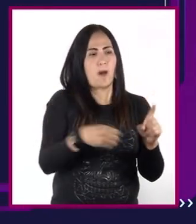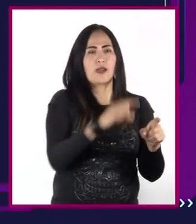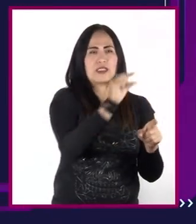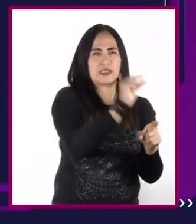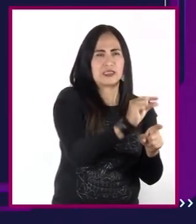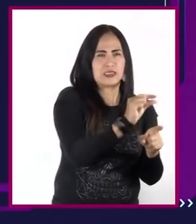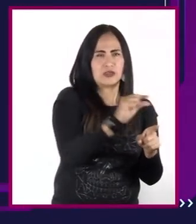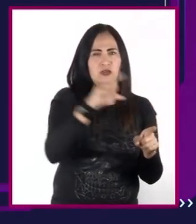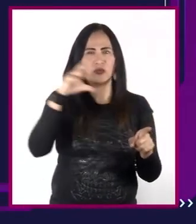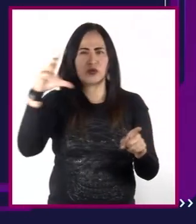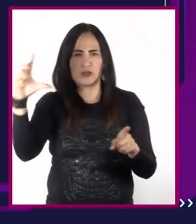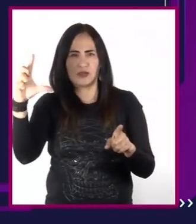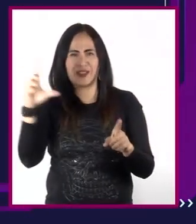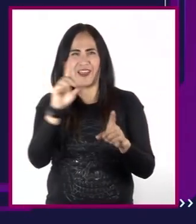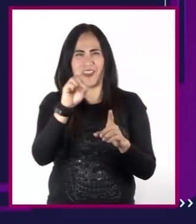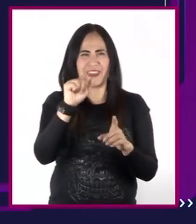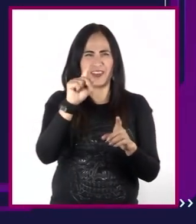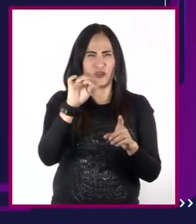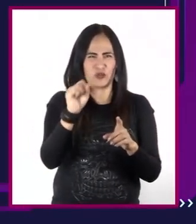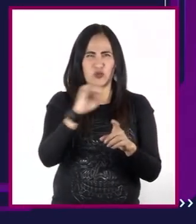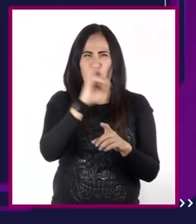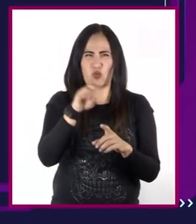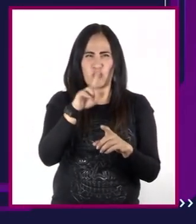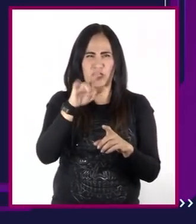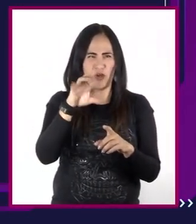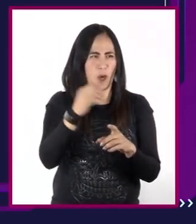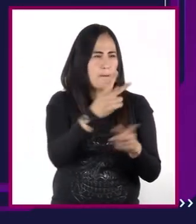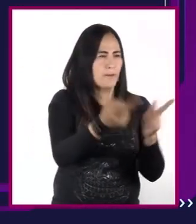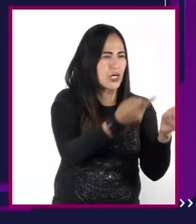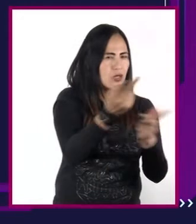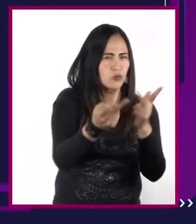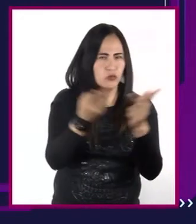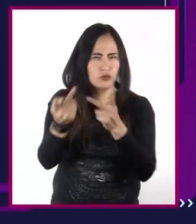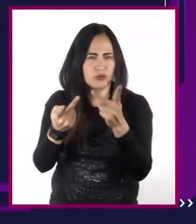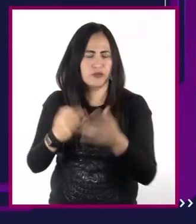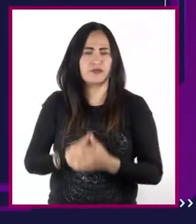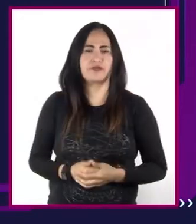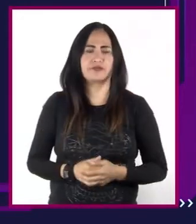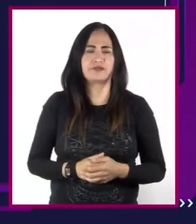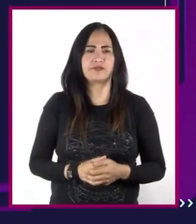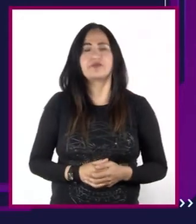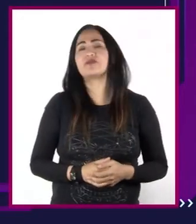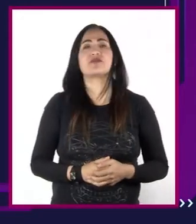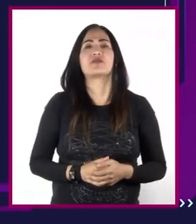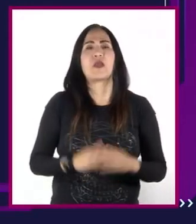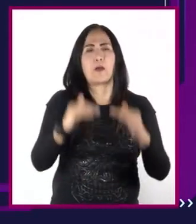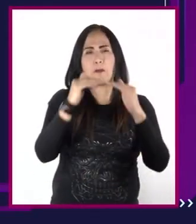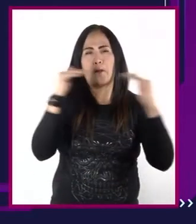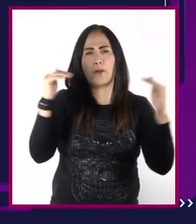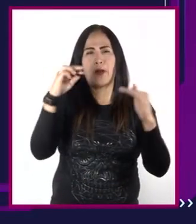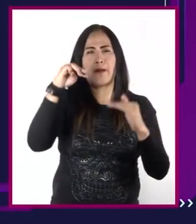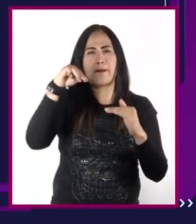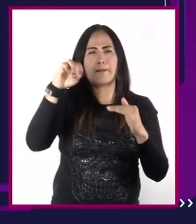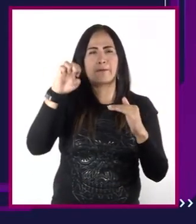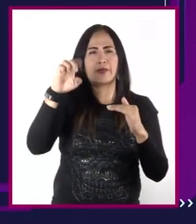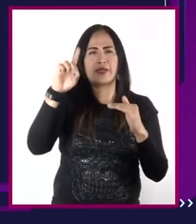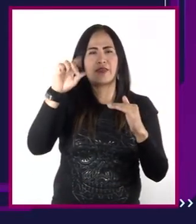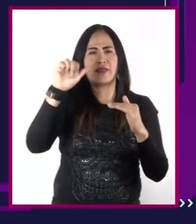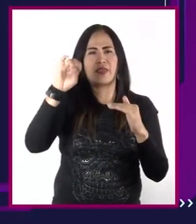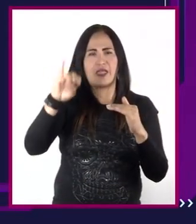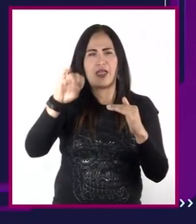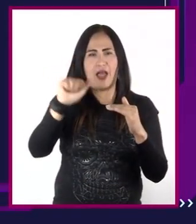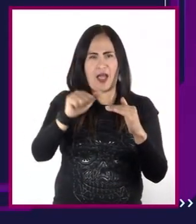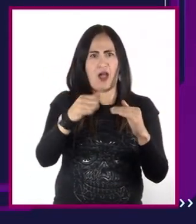mayor los datos que obtuvo Julio. Cabe mencionar que para obtener la media aritmética no es necesario ordenar